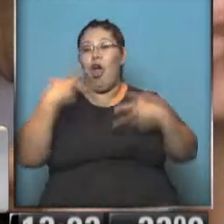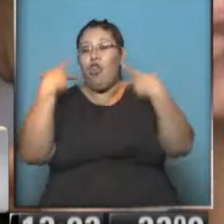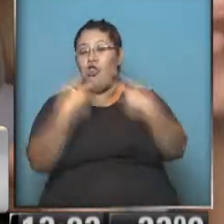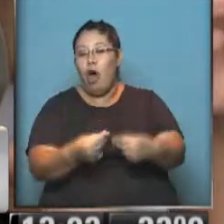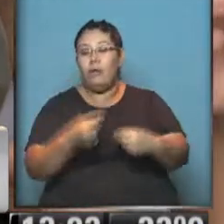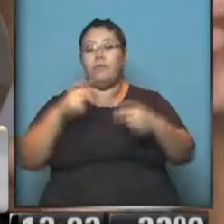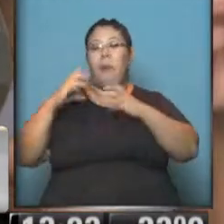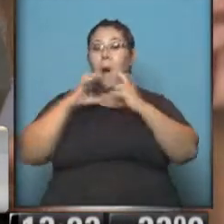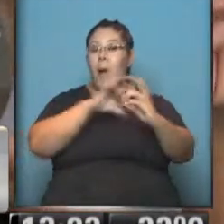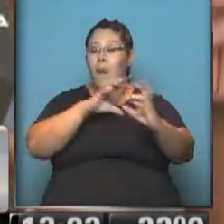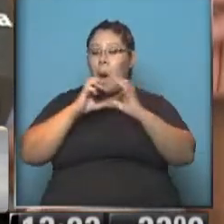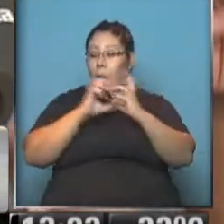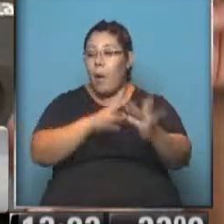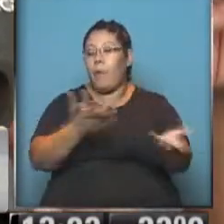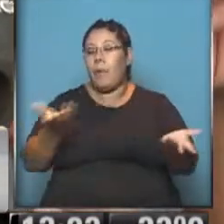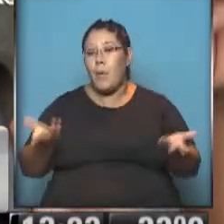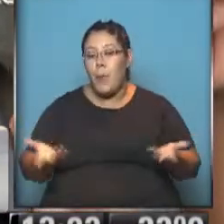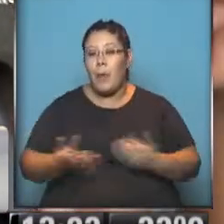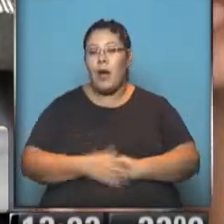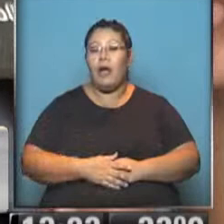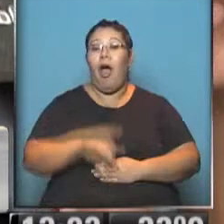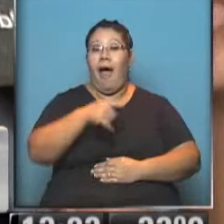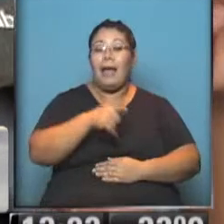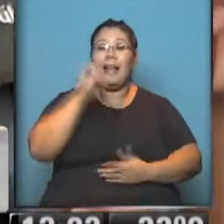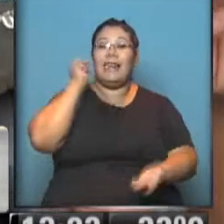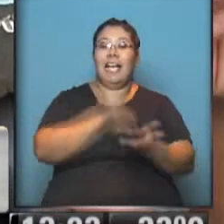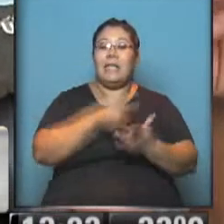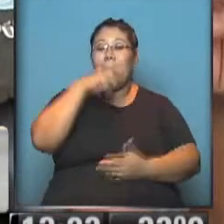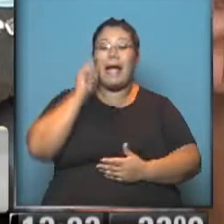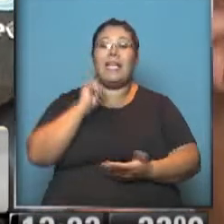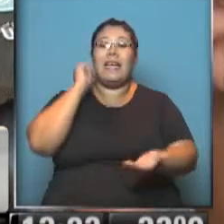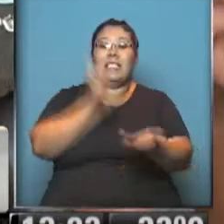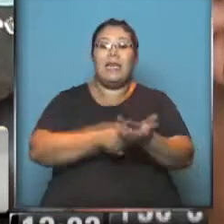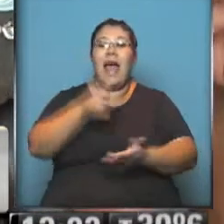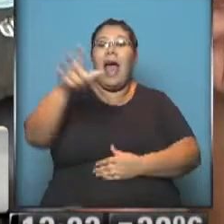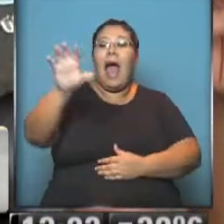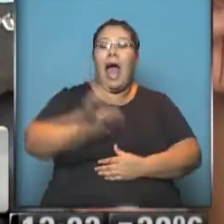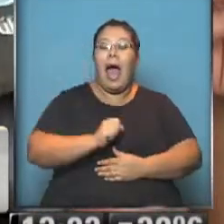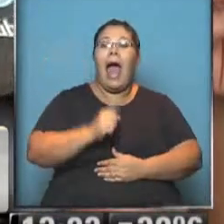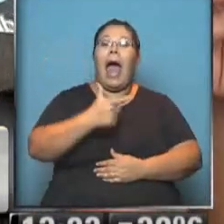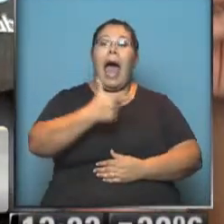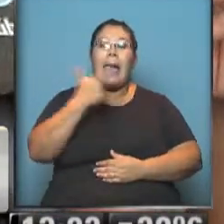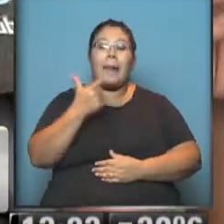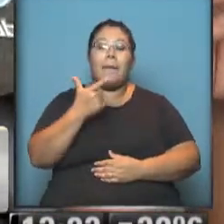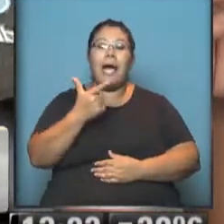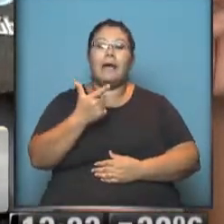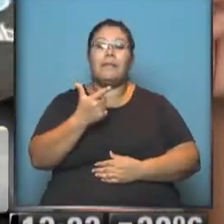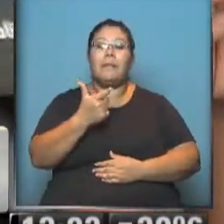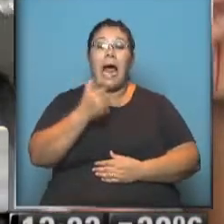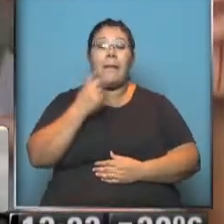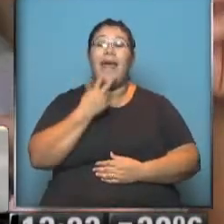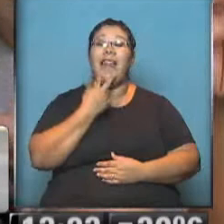única forma que conoce. Traer las Taser X26 para él es un placer, ¿sabes? Ver a un tipo revolcándose en el piso,